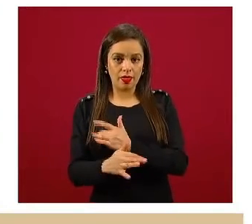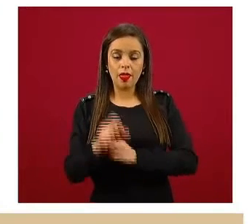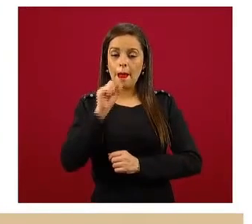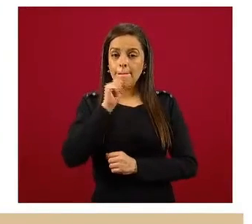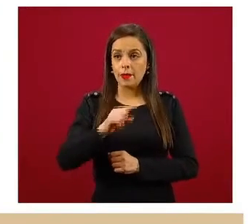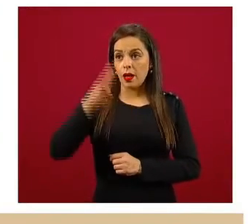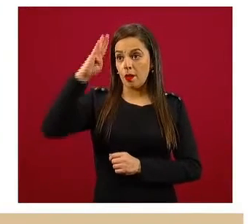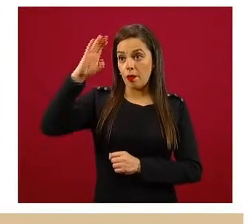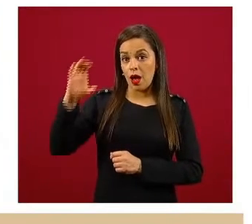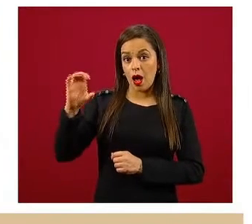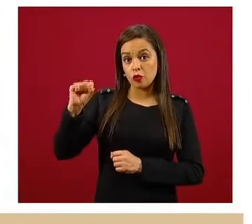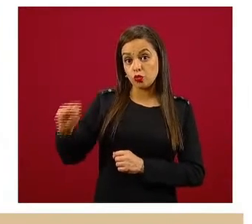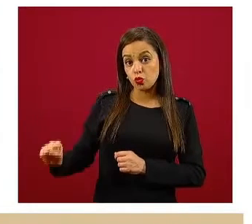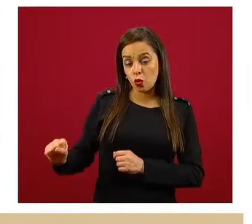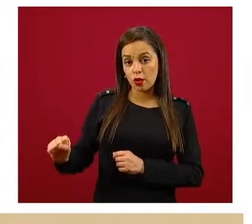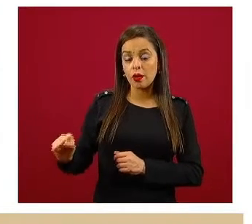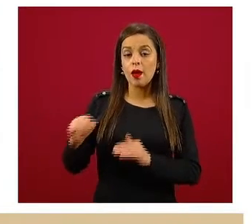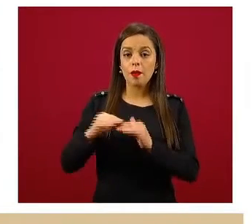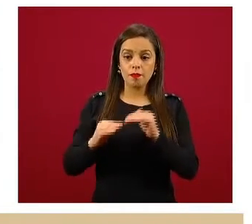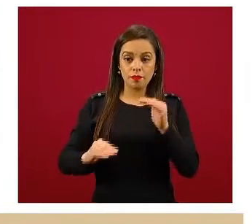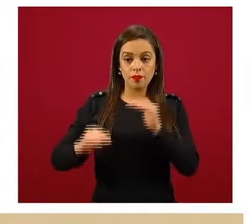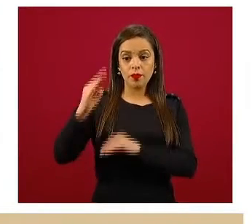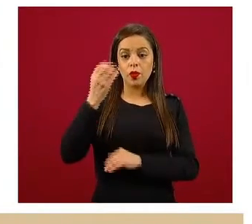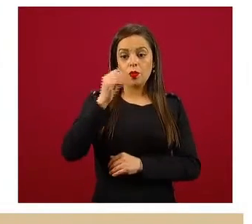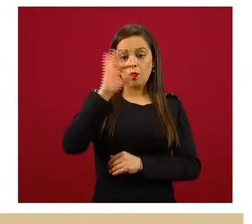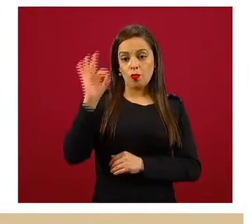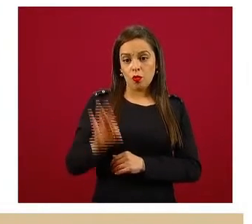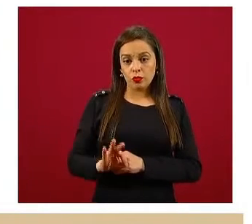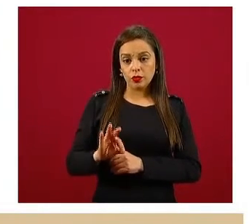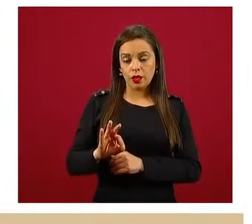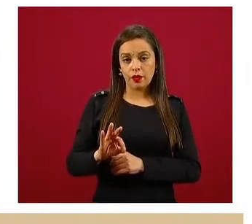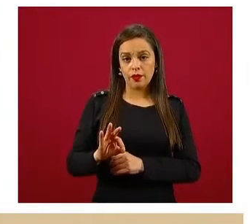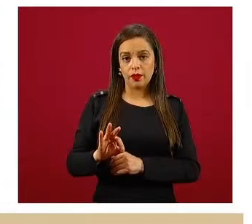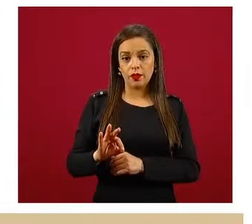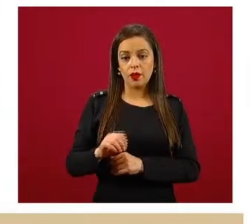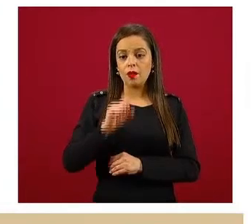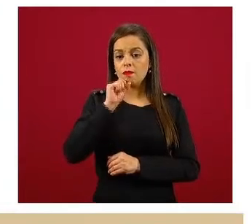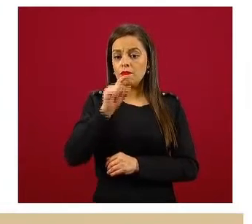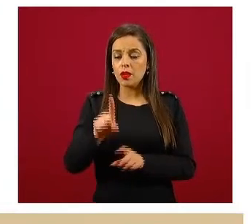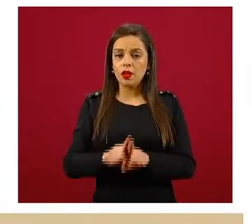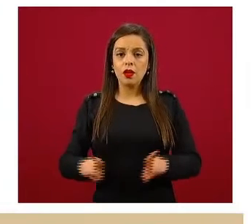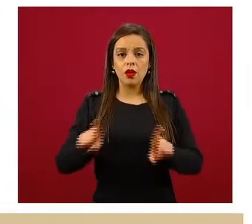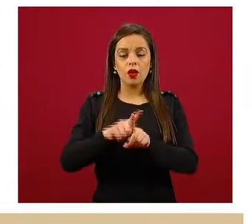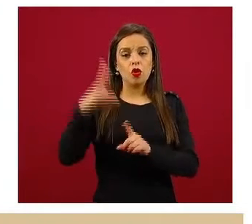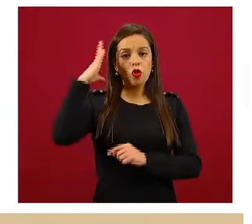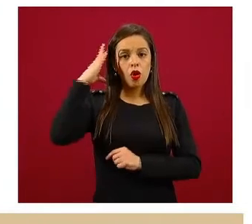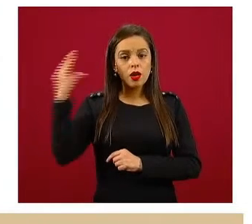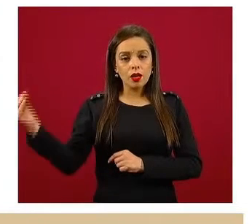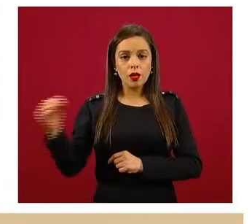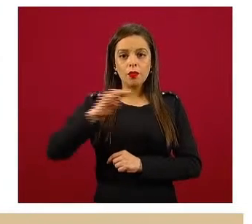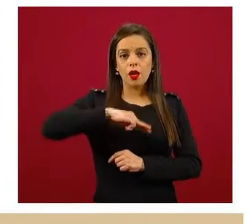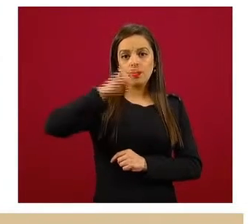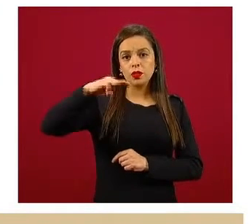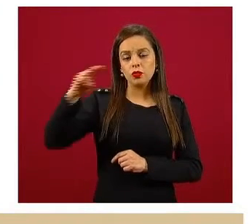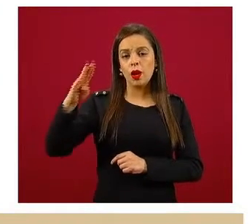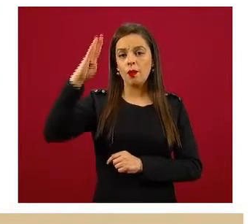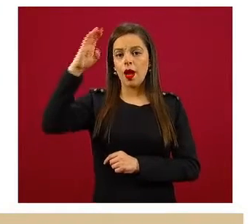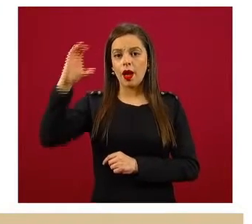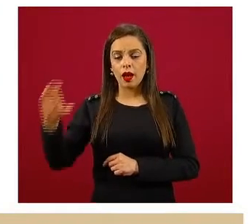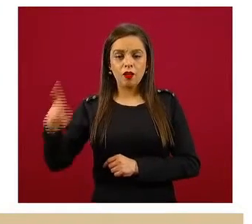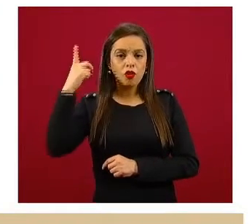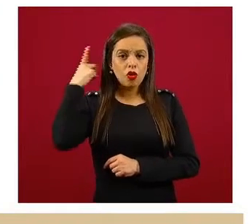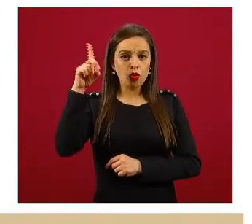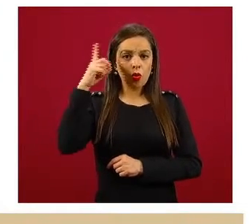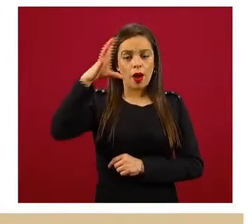movió, incrementó casi un 9% su movilidad, al igual que Colima, Michoacán, Baja California,